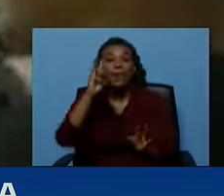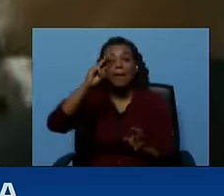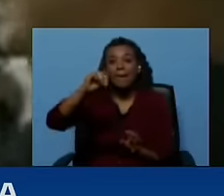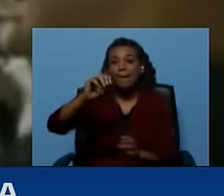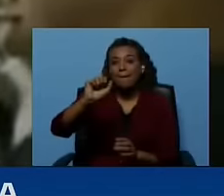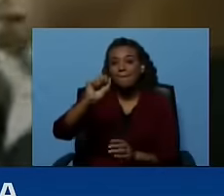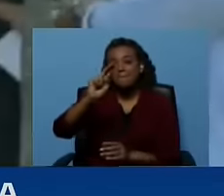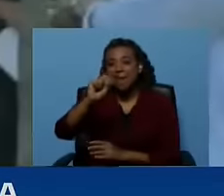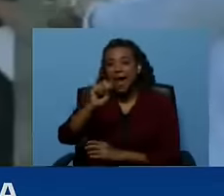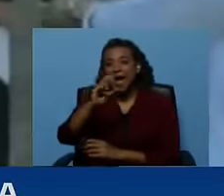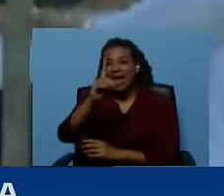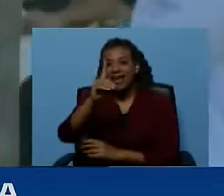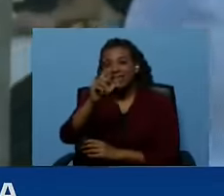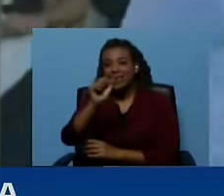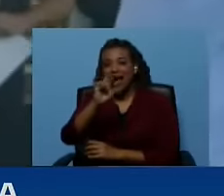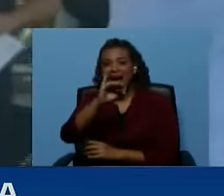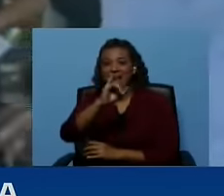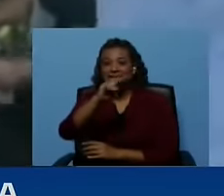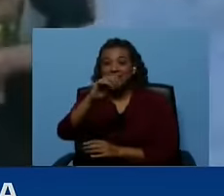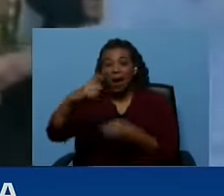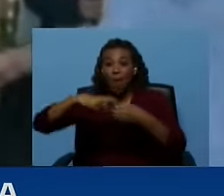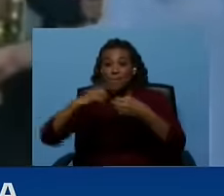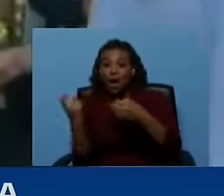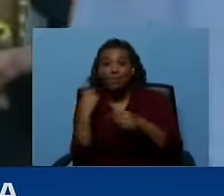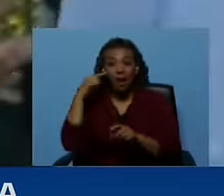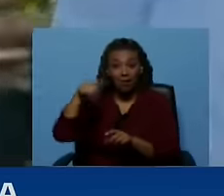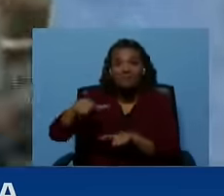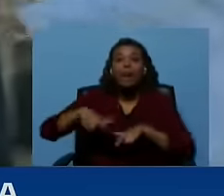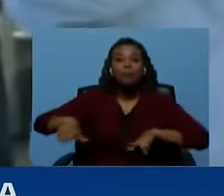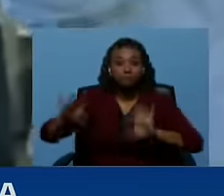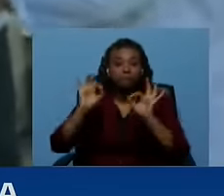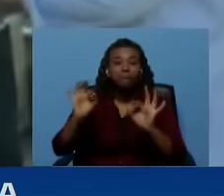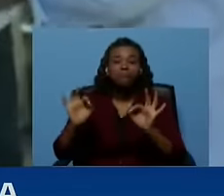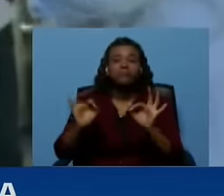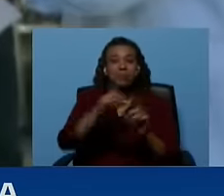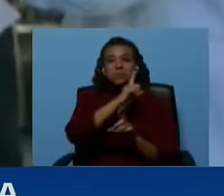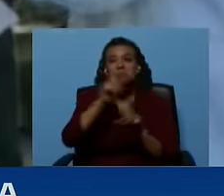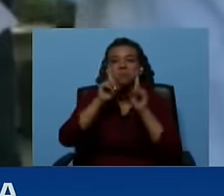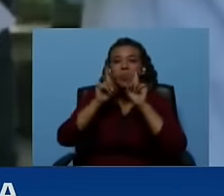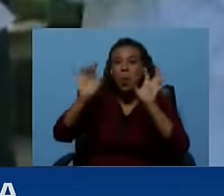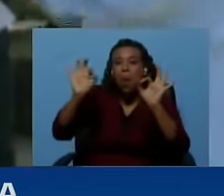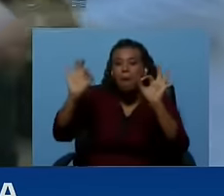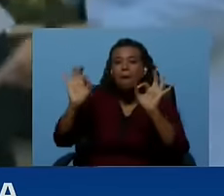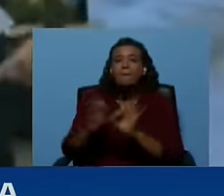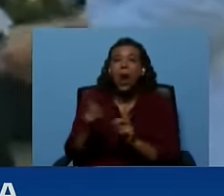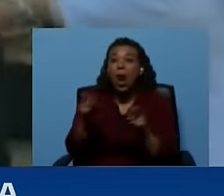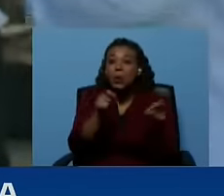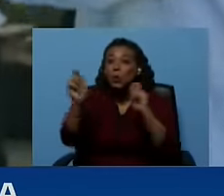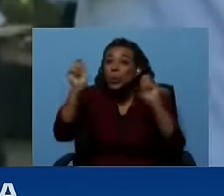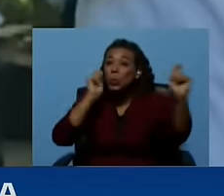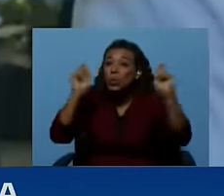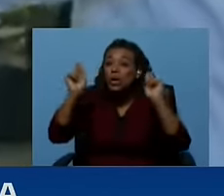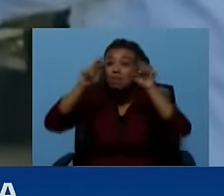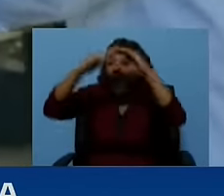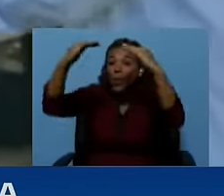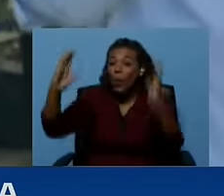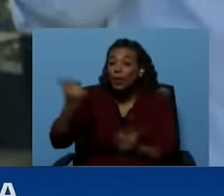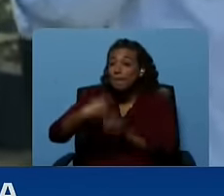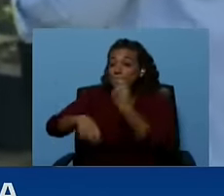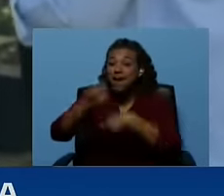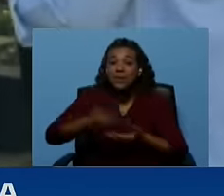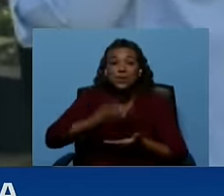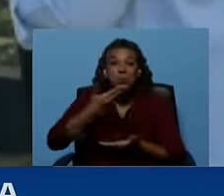o la ruta des pedita Bueno está bien vendré entonces aquí cuando ya tengas tu quiosco vendrá